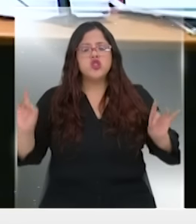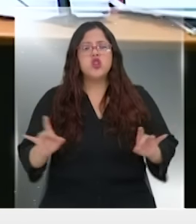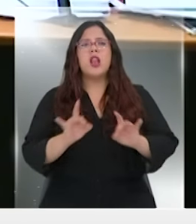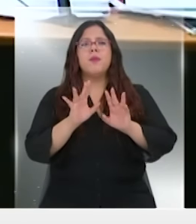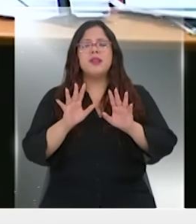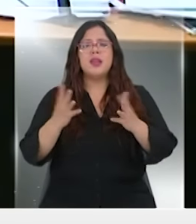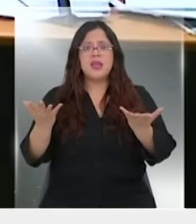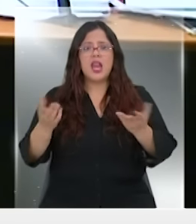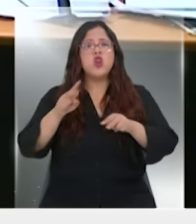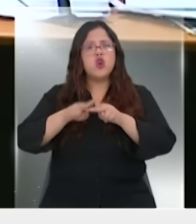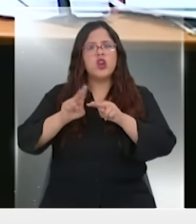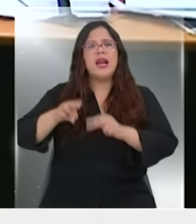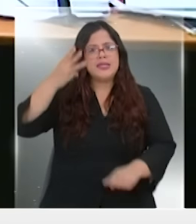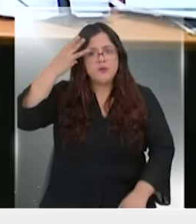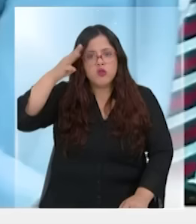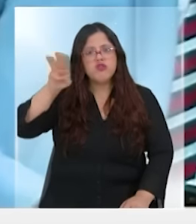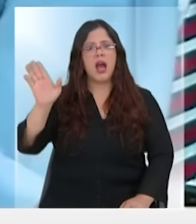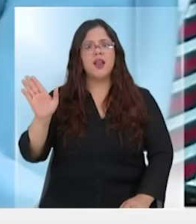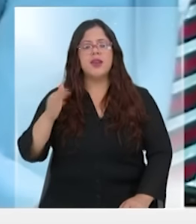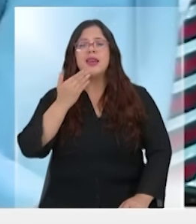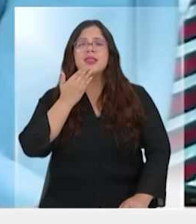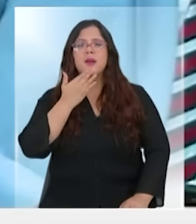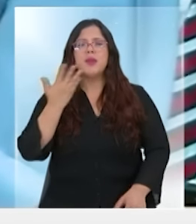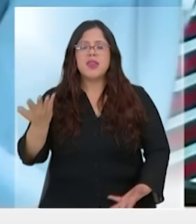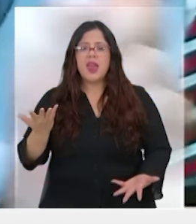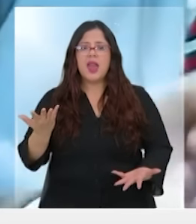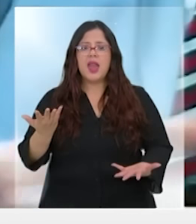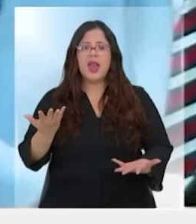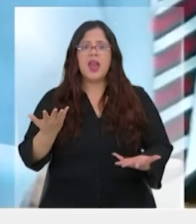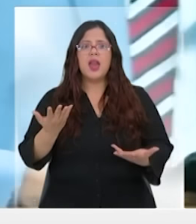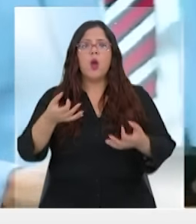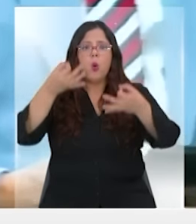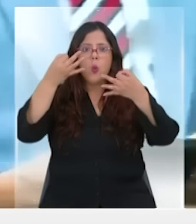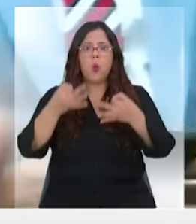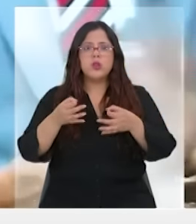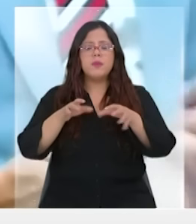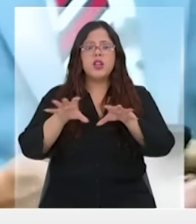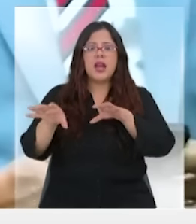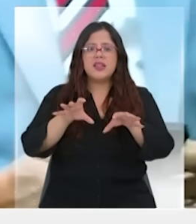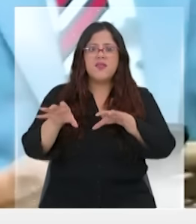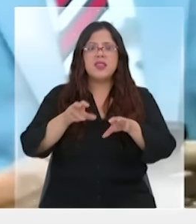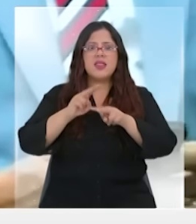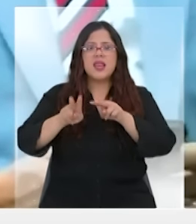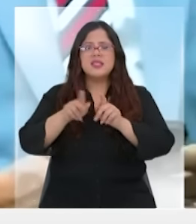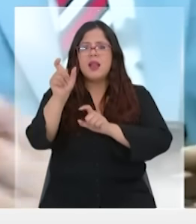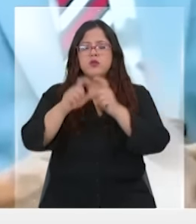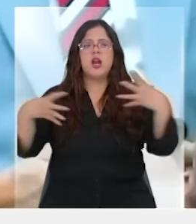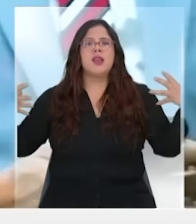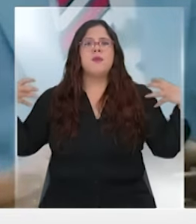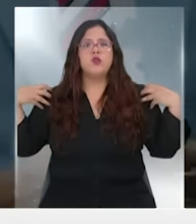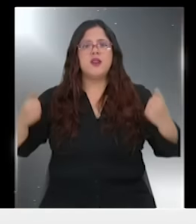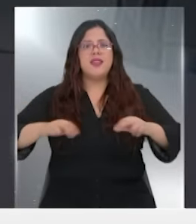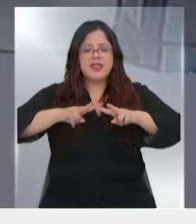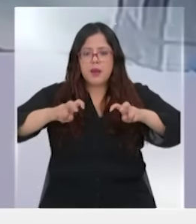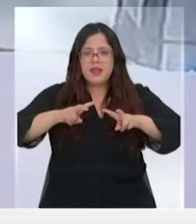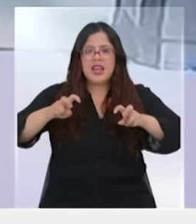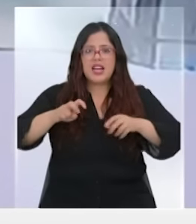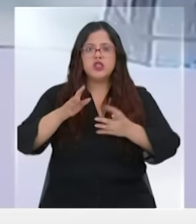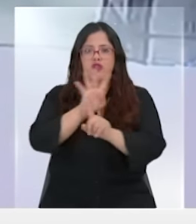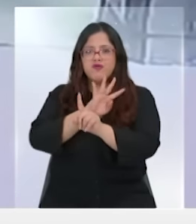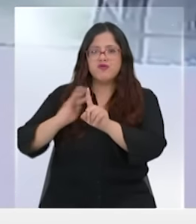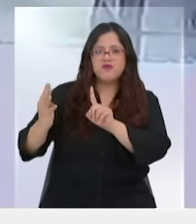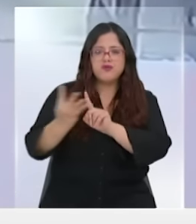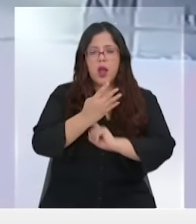actividad del señor Monsalve, es también la actividad que rodea a aquellos que ejecutaron estas diligencias.